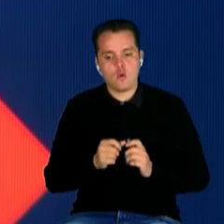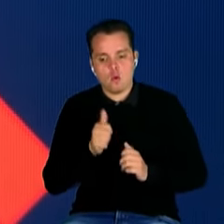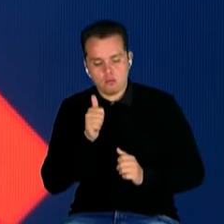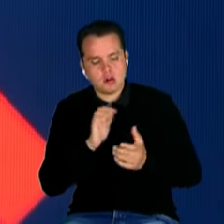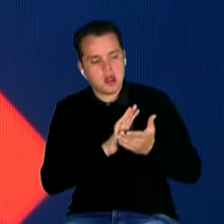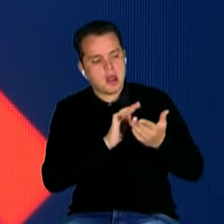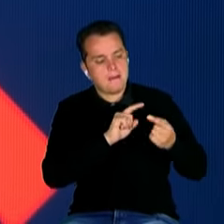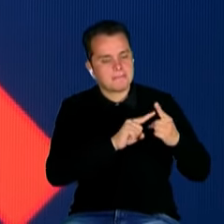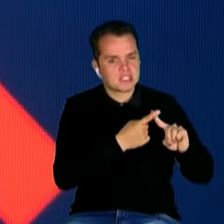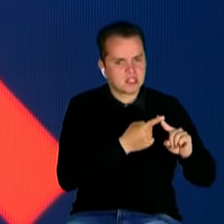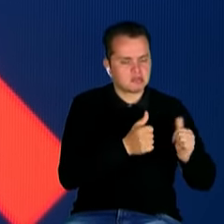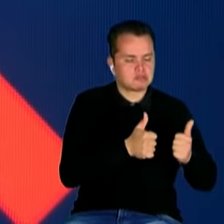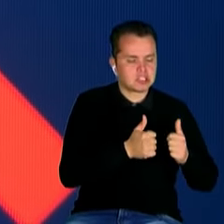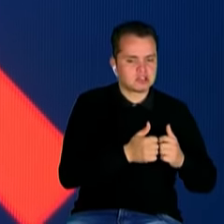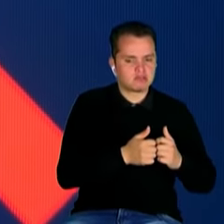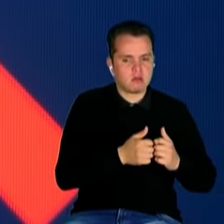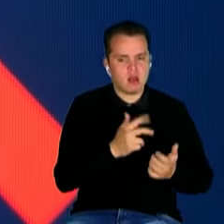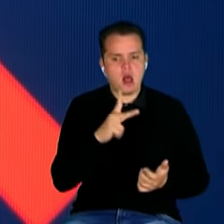amistad,